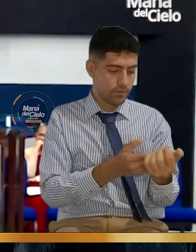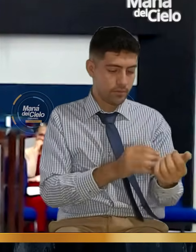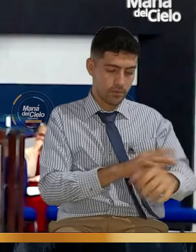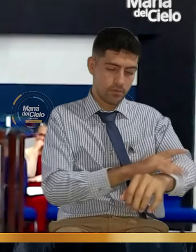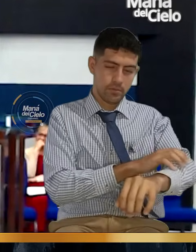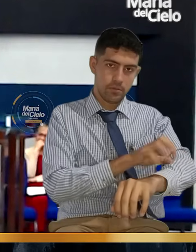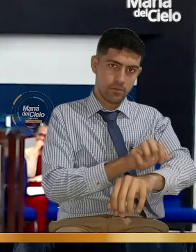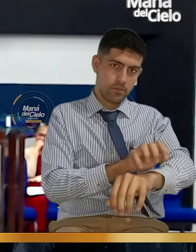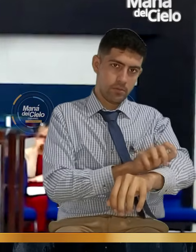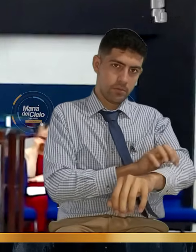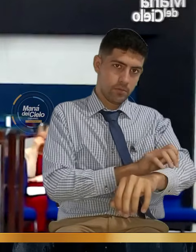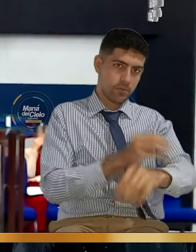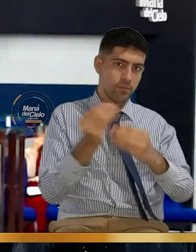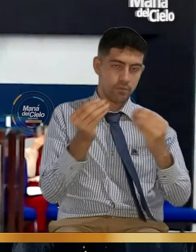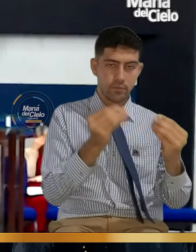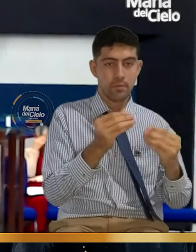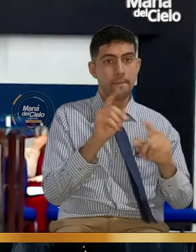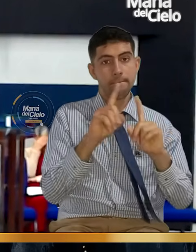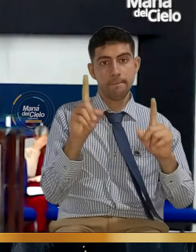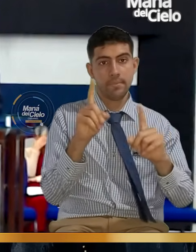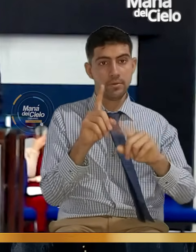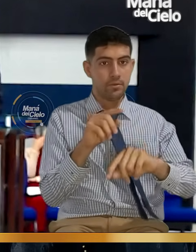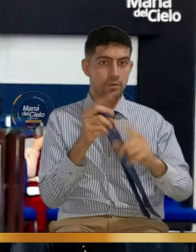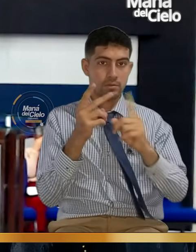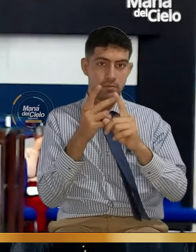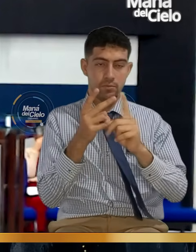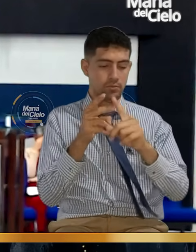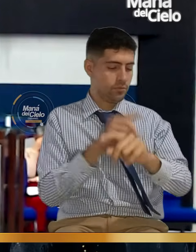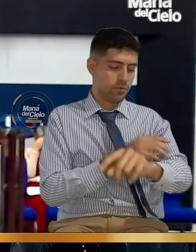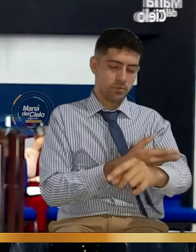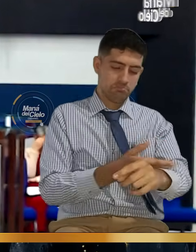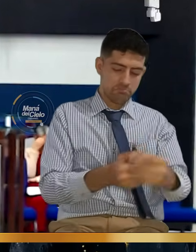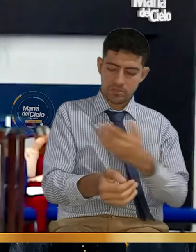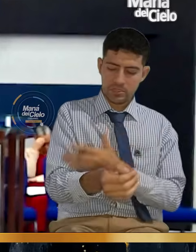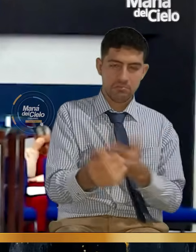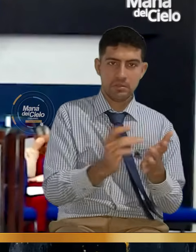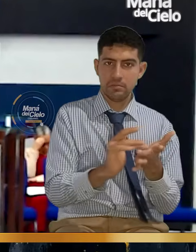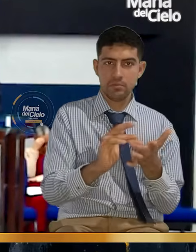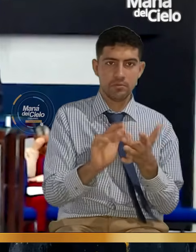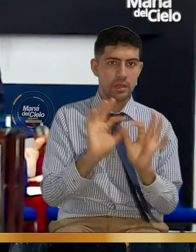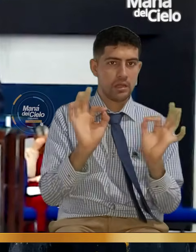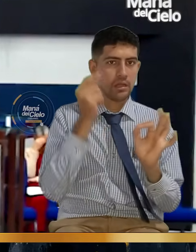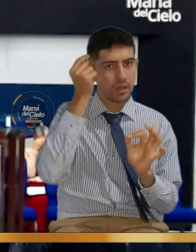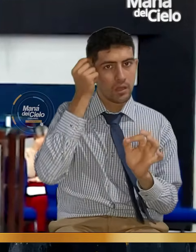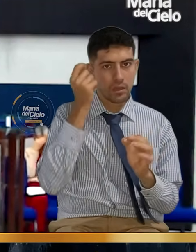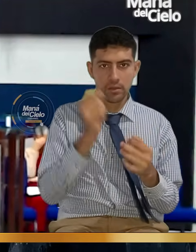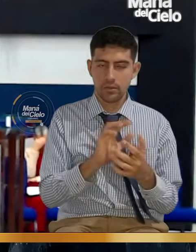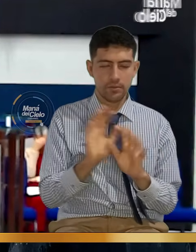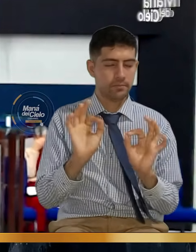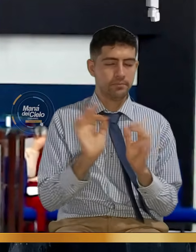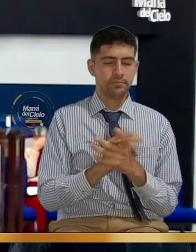se estaba haciendo unas lentejitas bien sabrosas y Saúl le dijo, dame de eso. Y Jacob le dijo, te doy, pero si me vendes